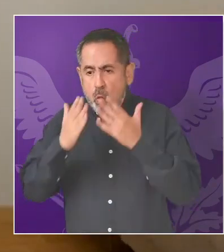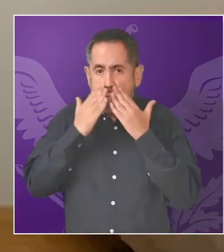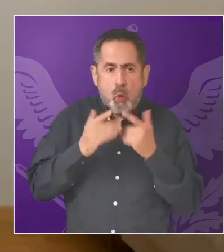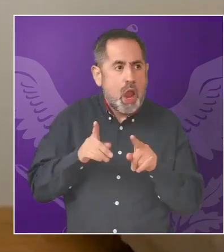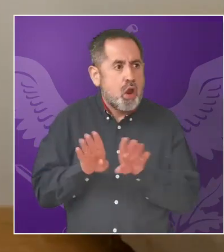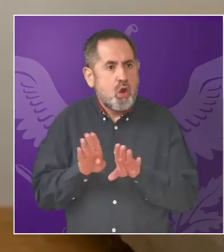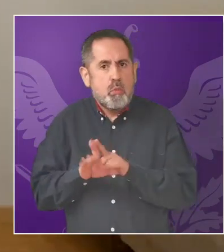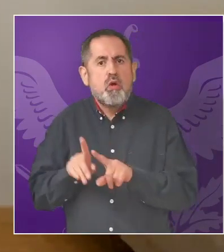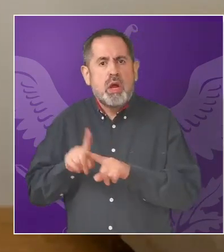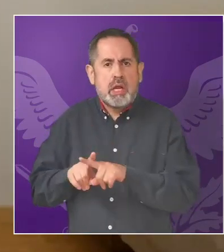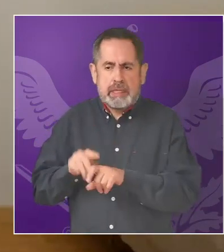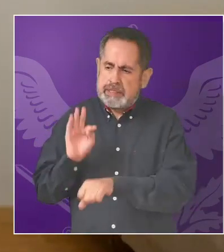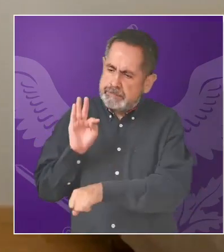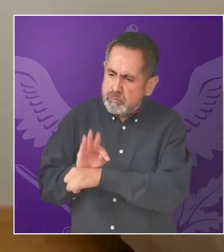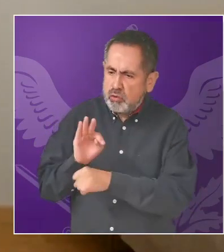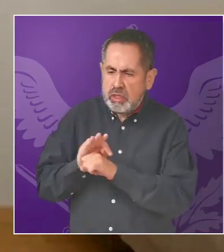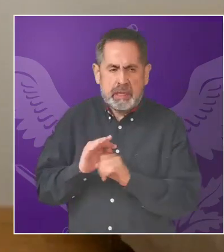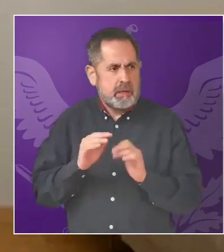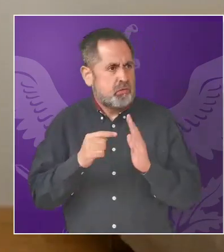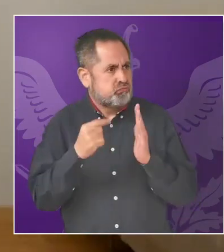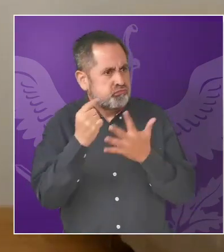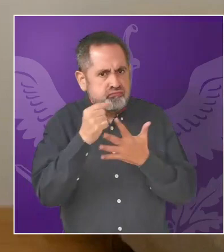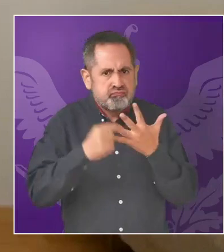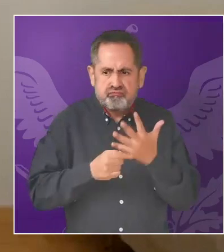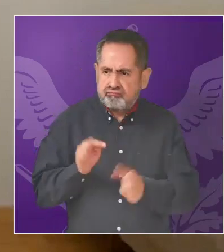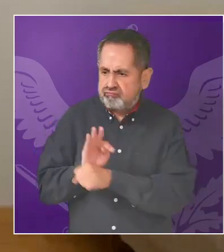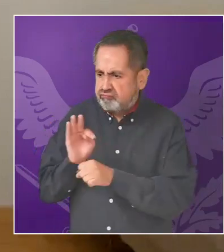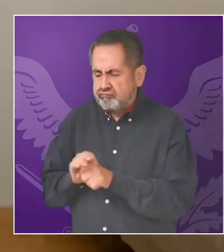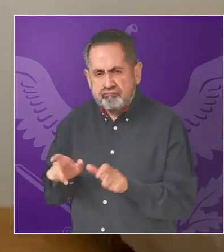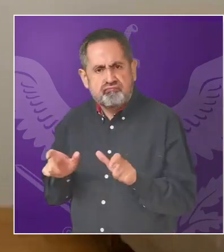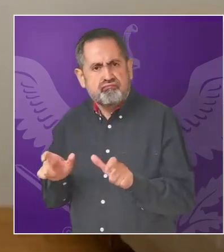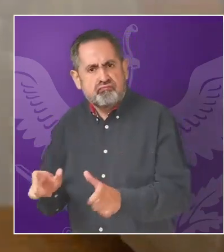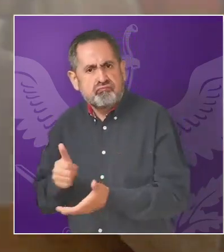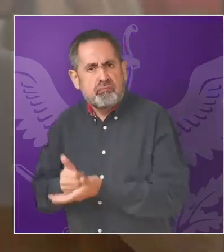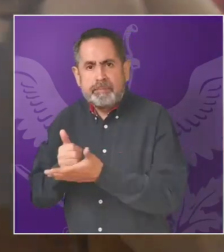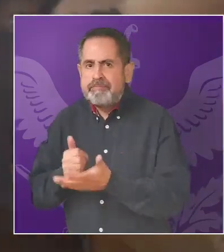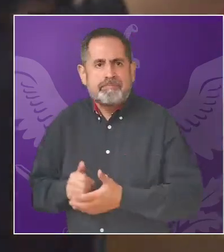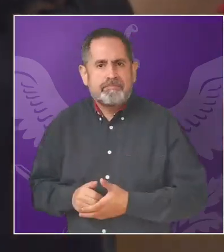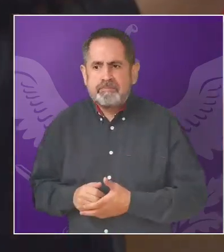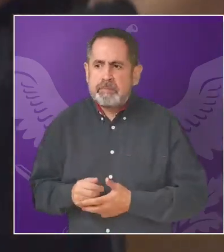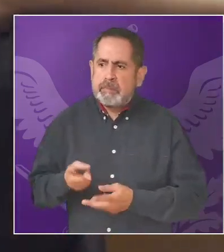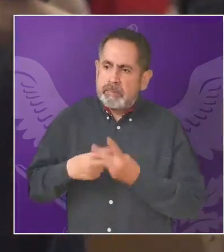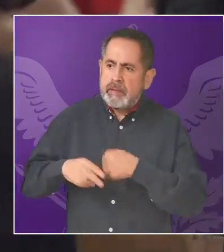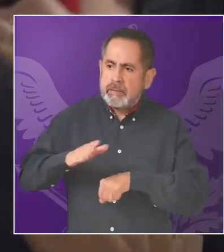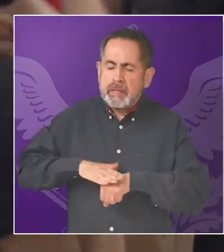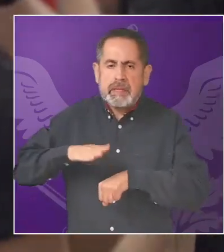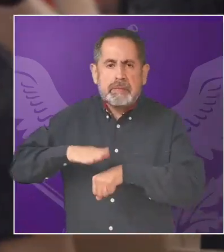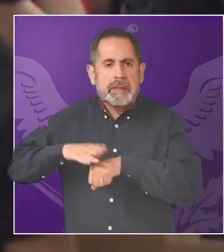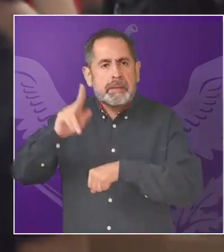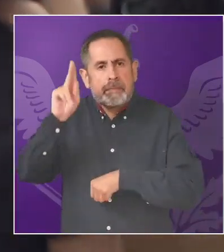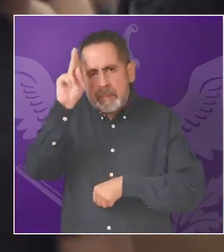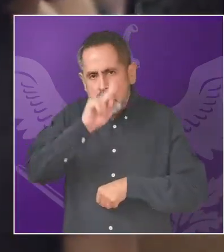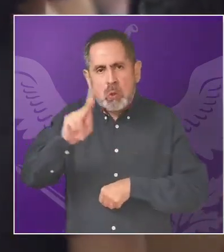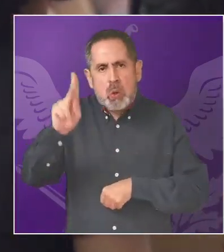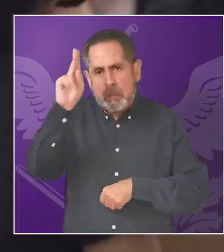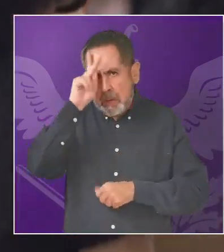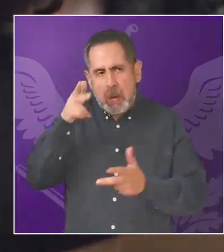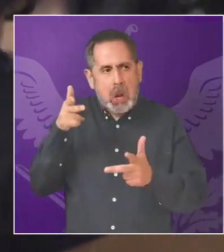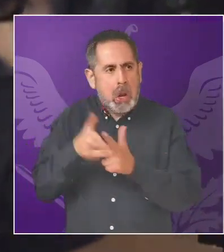de mecanismos de protección que atiendan esta crisis que lamentablemente va en aumento en muchos